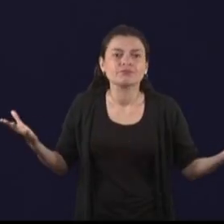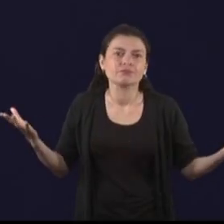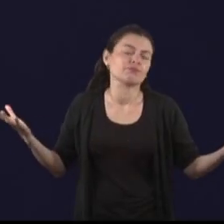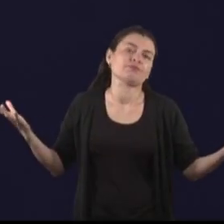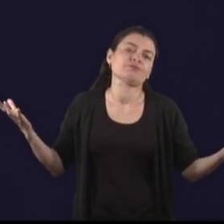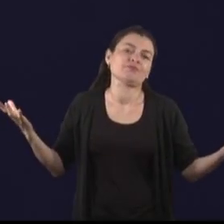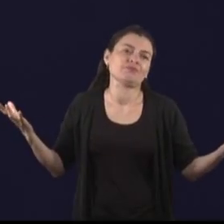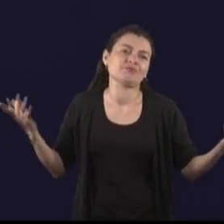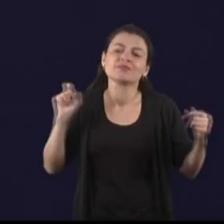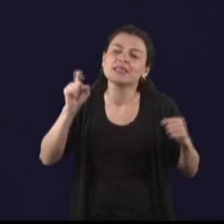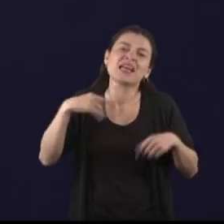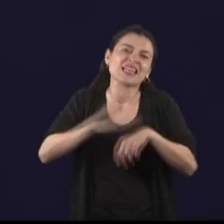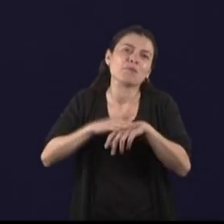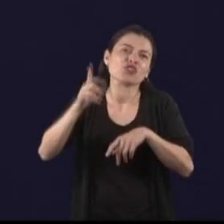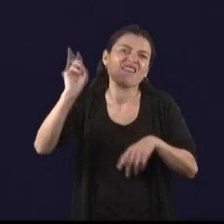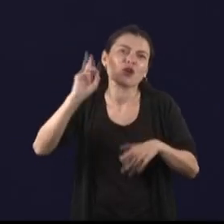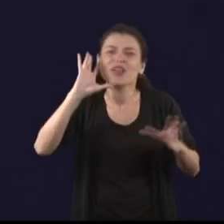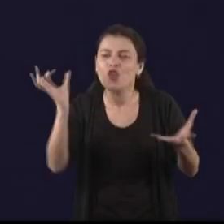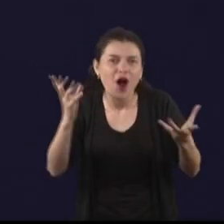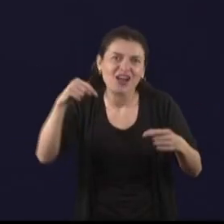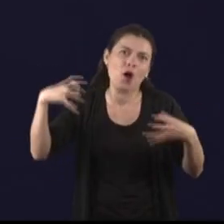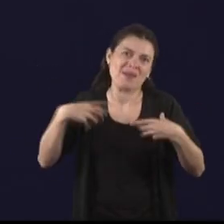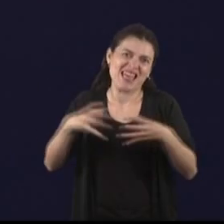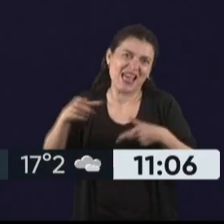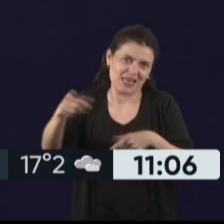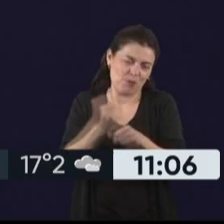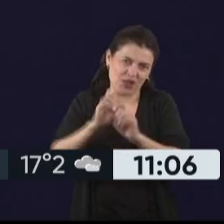Bueno, fue mi equipo, así que